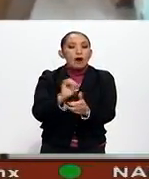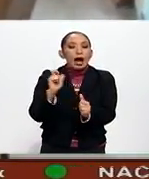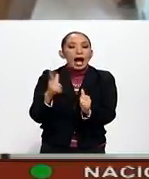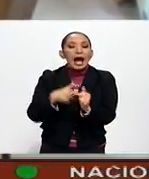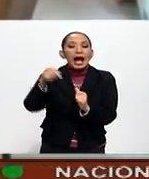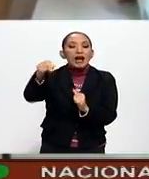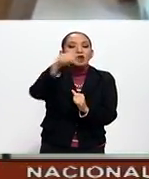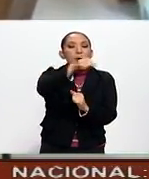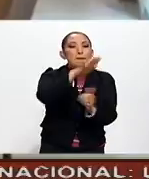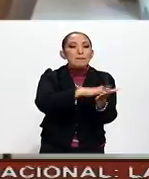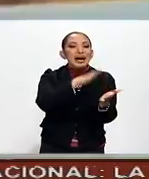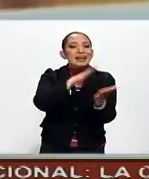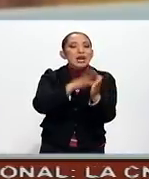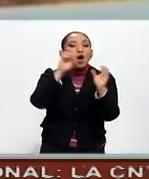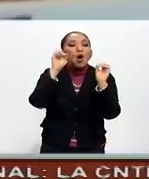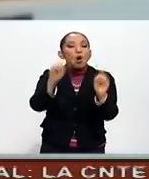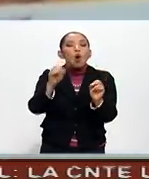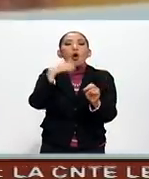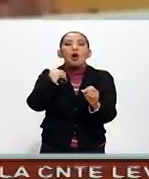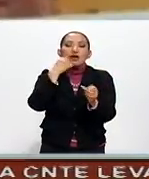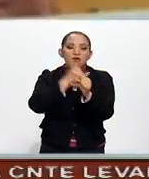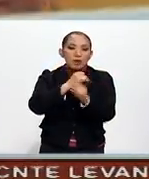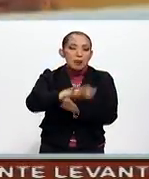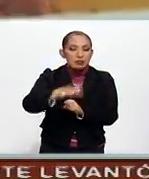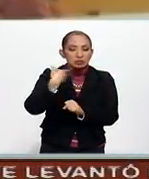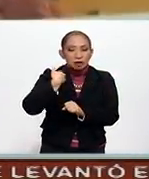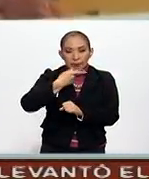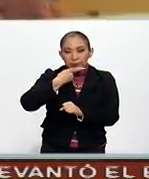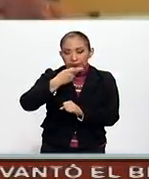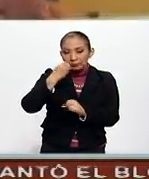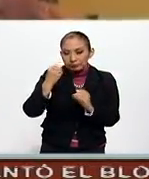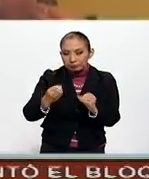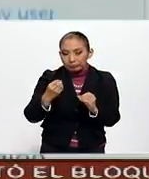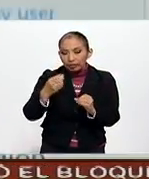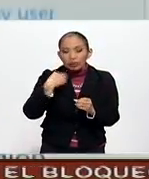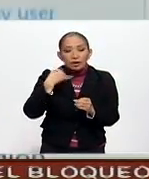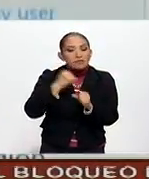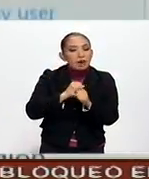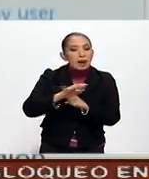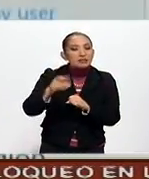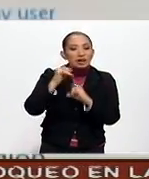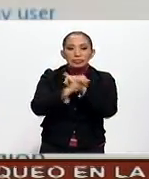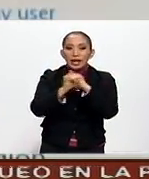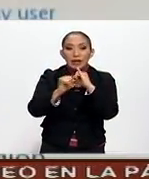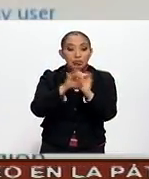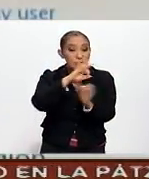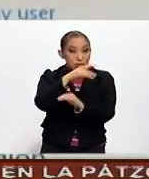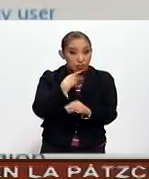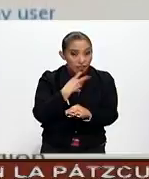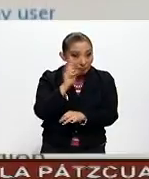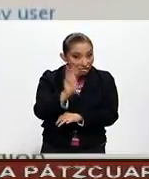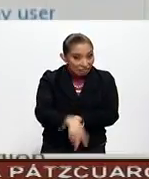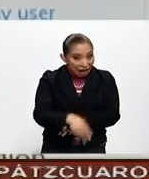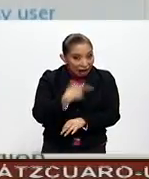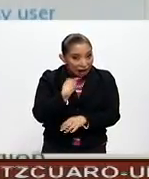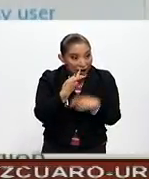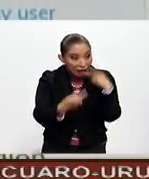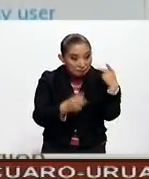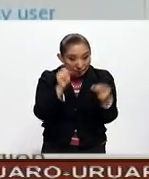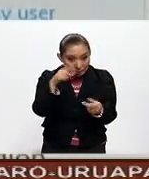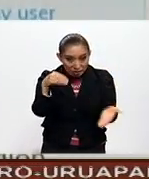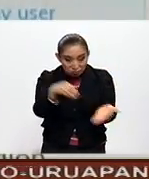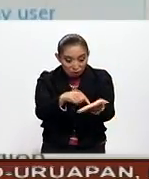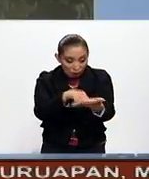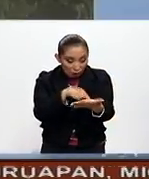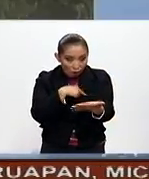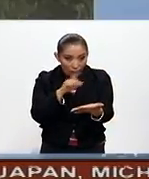son aquellas páginas o contenidos. Sabemos, y lo hemos hablado aquí muchas veces, que en Internet no todo lo que dice que es, ni todos los que